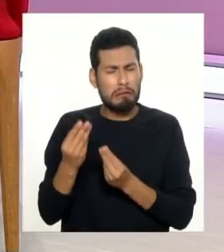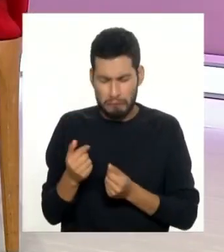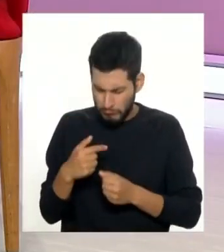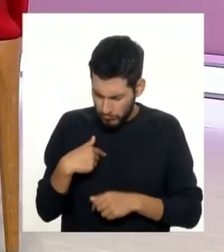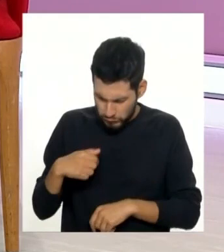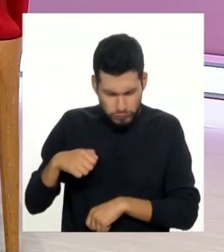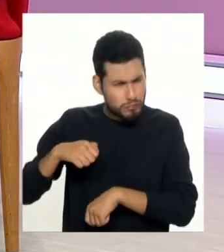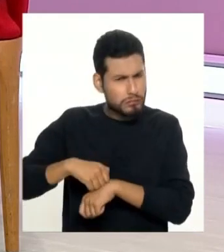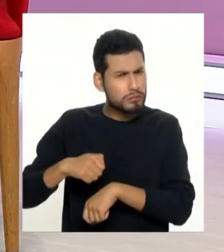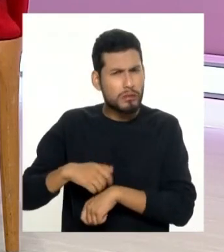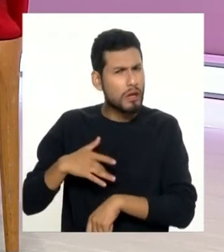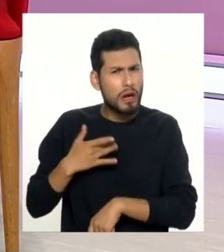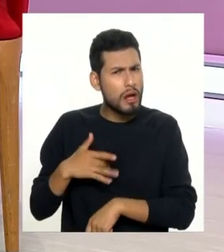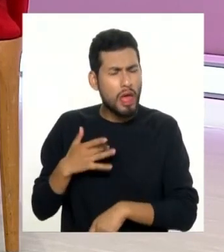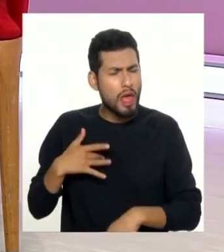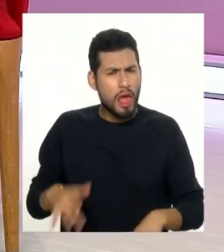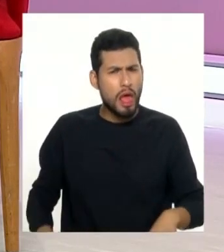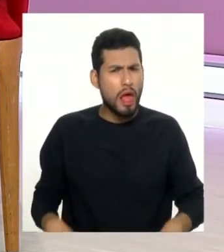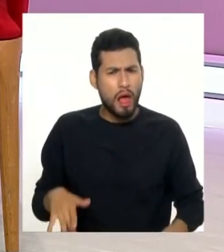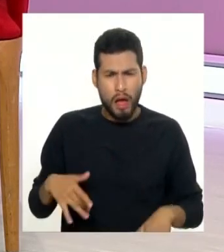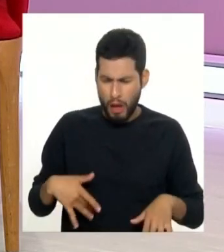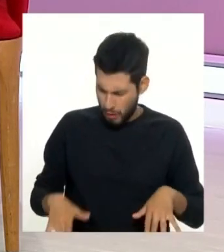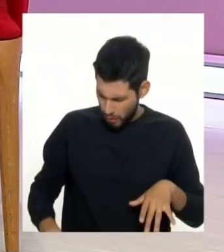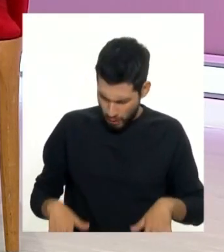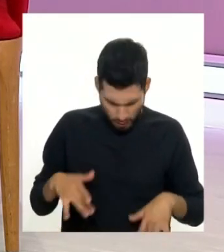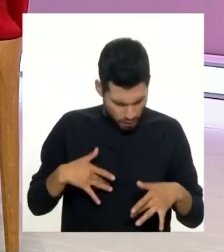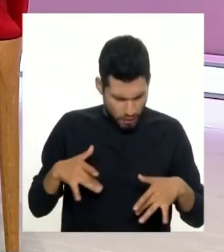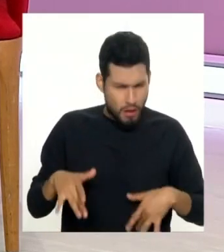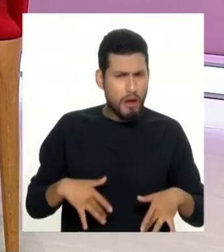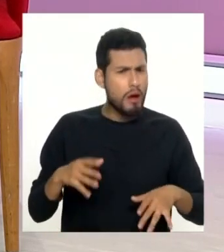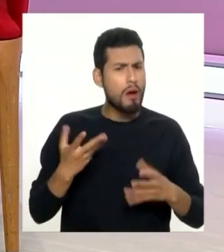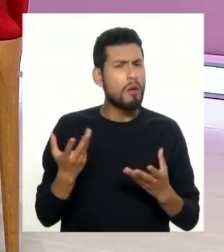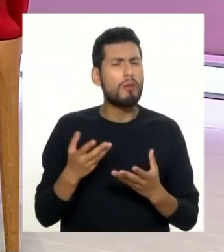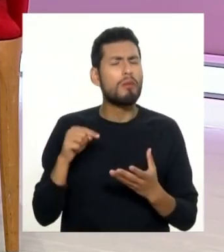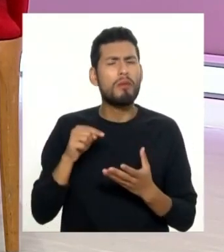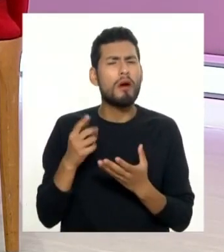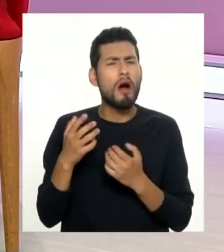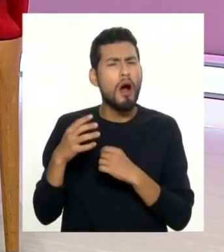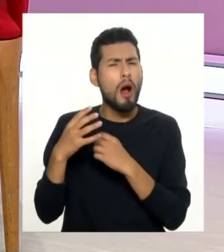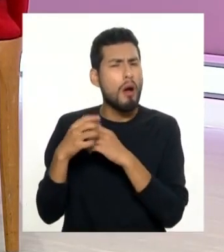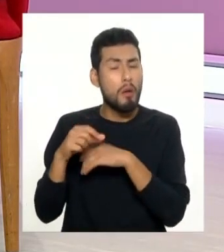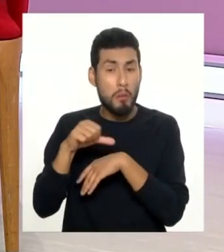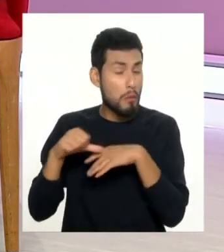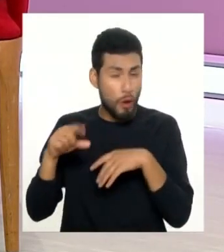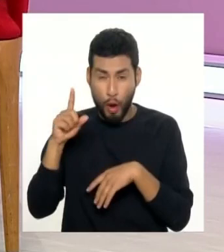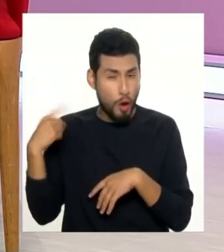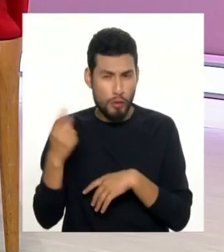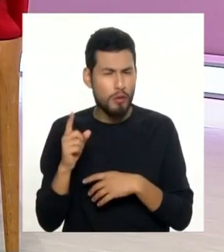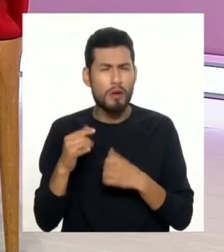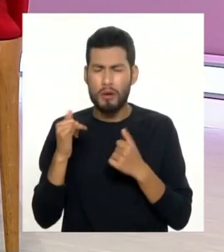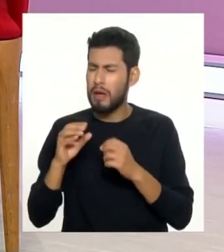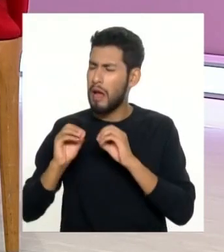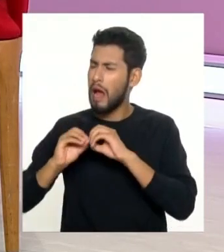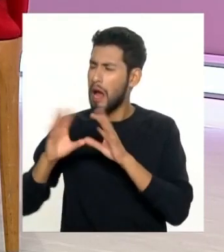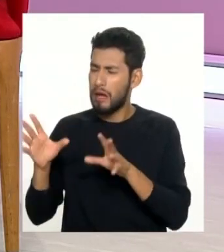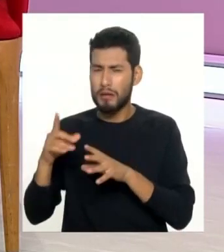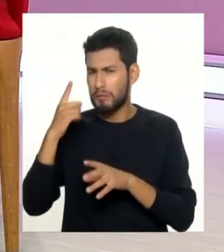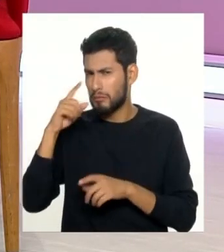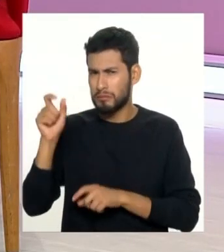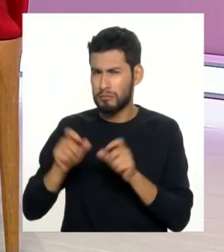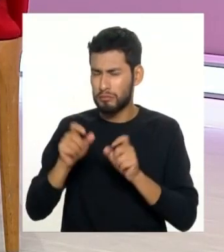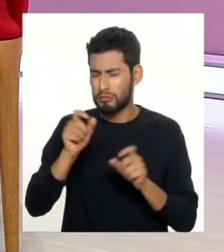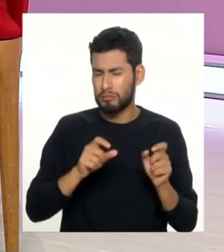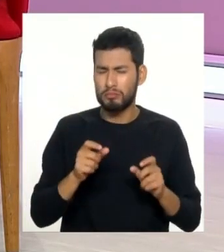miembros inferiores son parte del diagnóstico y no todos se operan, ¿no? Entonces ahí sería interesante aclarar a nuestros